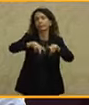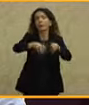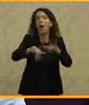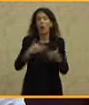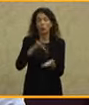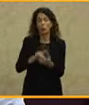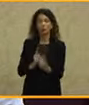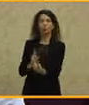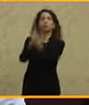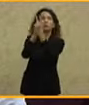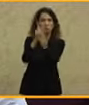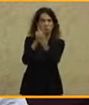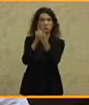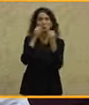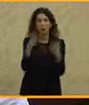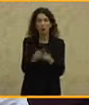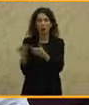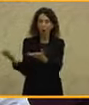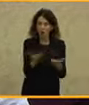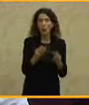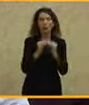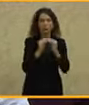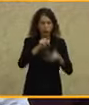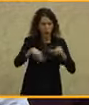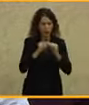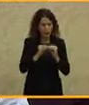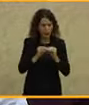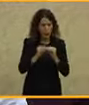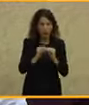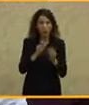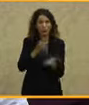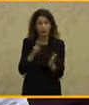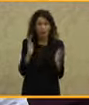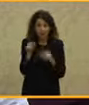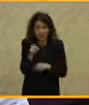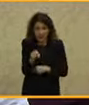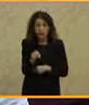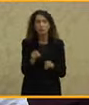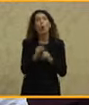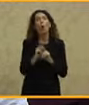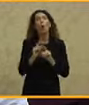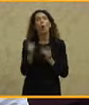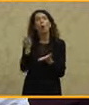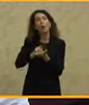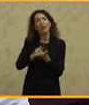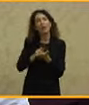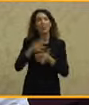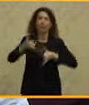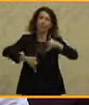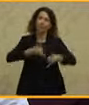alguien que, de buena gana, le ayuda a recomponer sus piezas. Y entonces vuelve a circular con